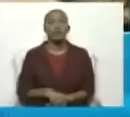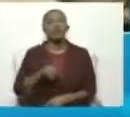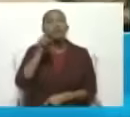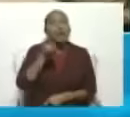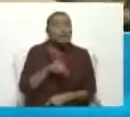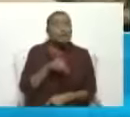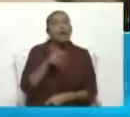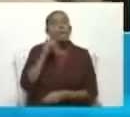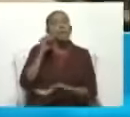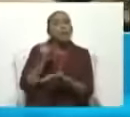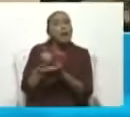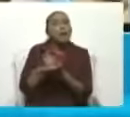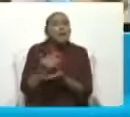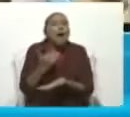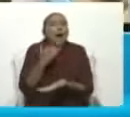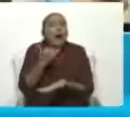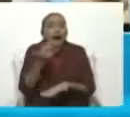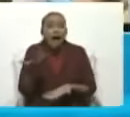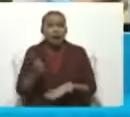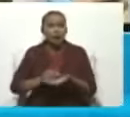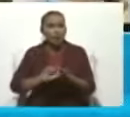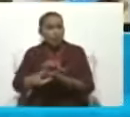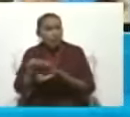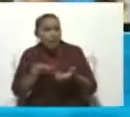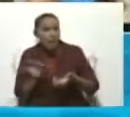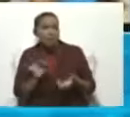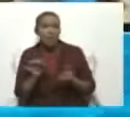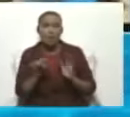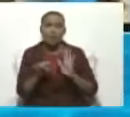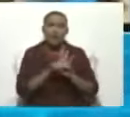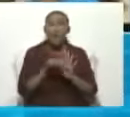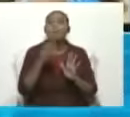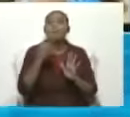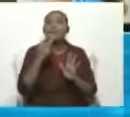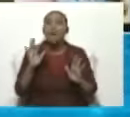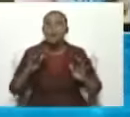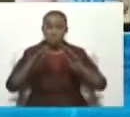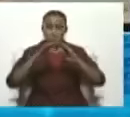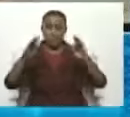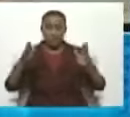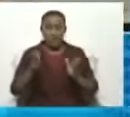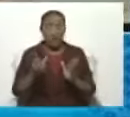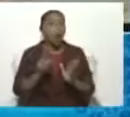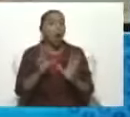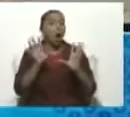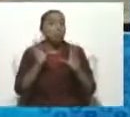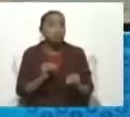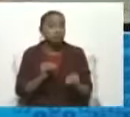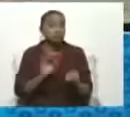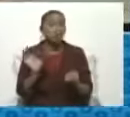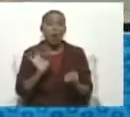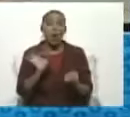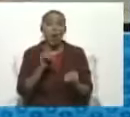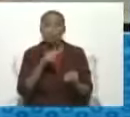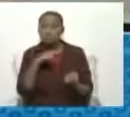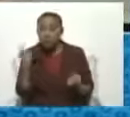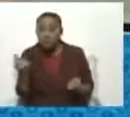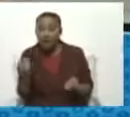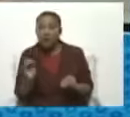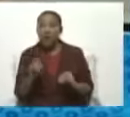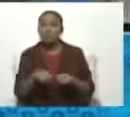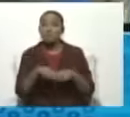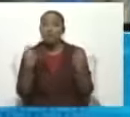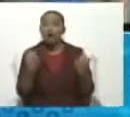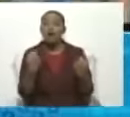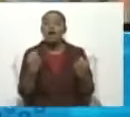Cualquier incidencia que pudiera suceder en campo, donde una máquina pudiera fallar, alguno de los dispositivos pudieran fallar,